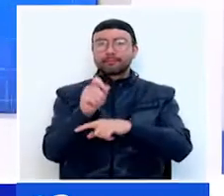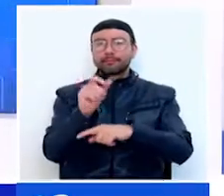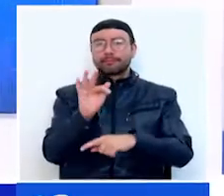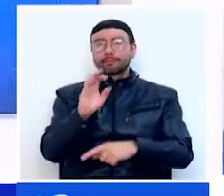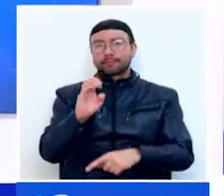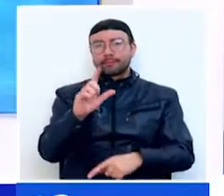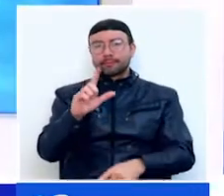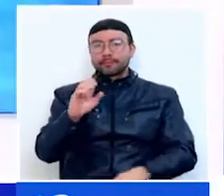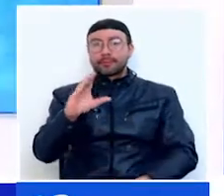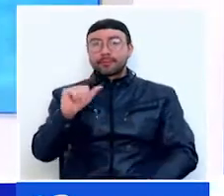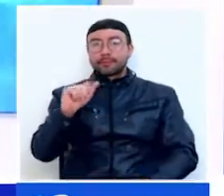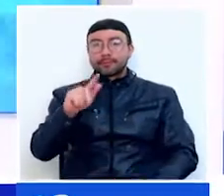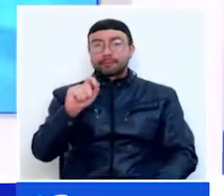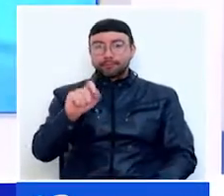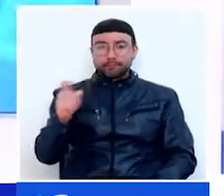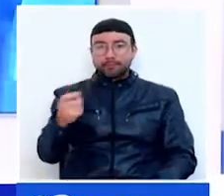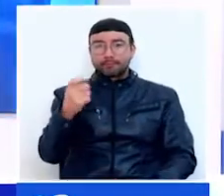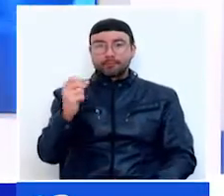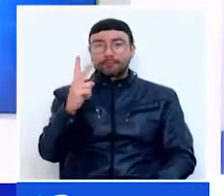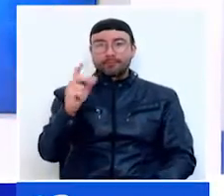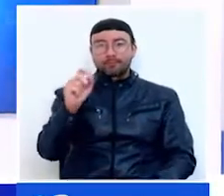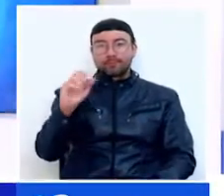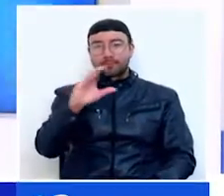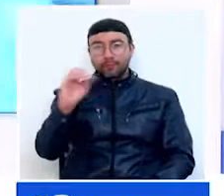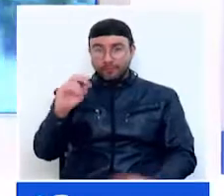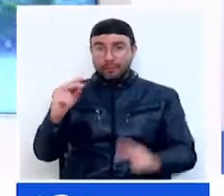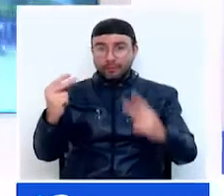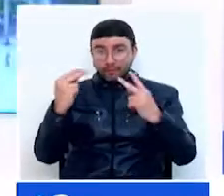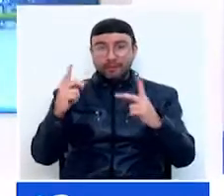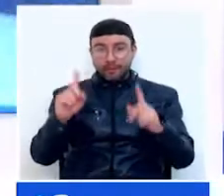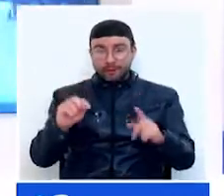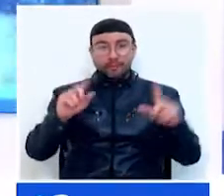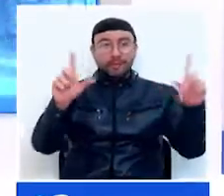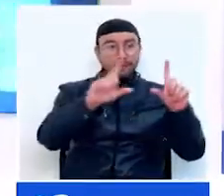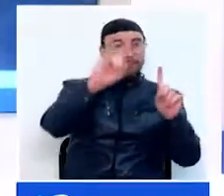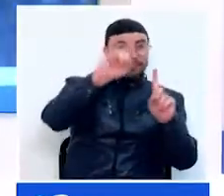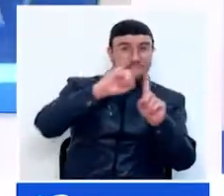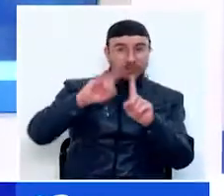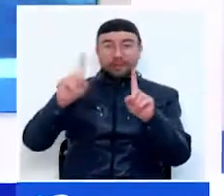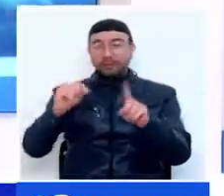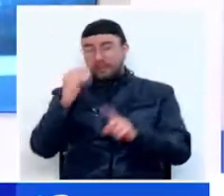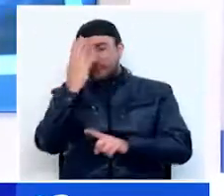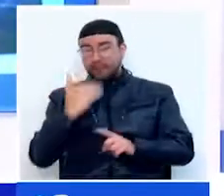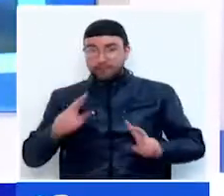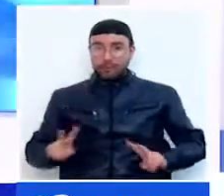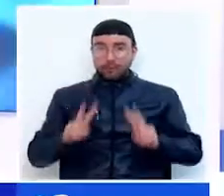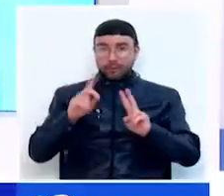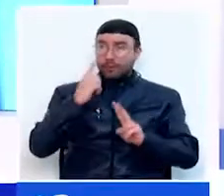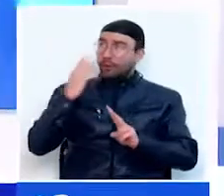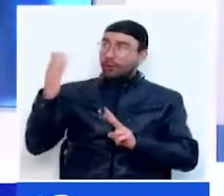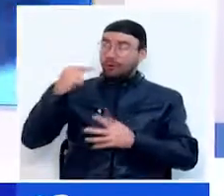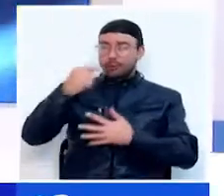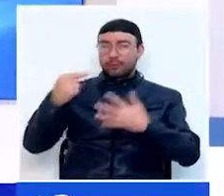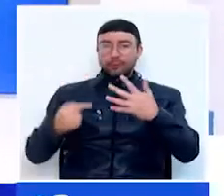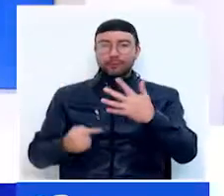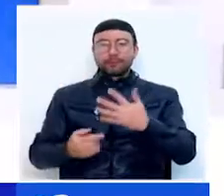www.telecafé.gov.co, Facebook Live y todos los cable operadores a nivel nacional. Los siguientes son nuestros titulares, sean todos